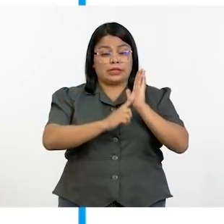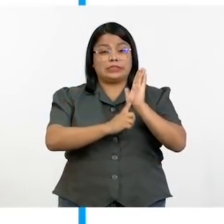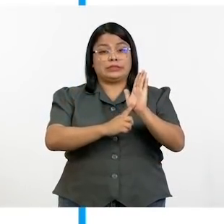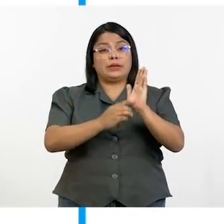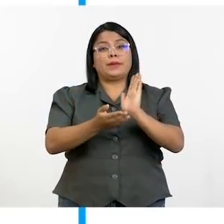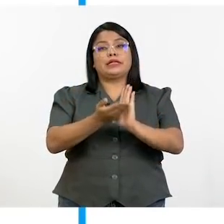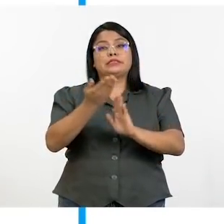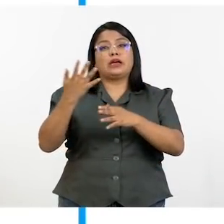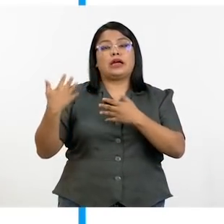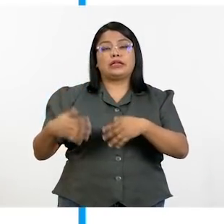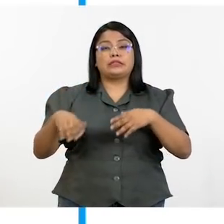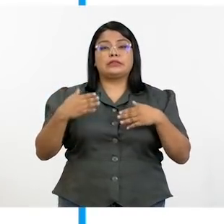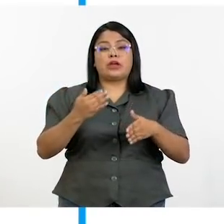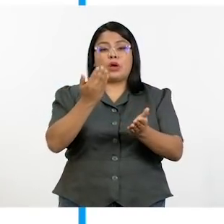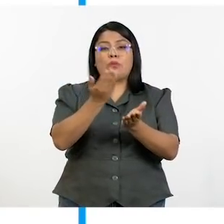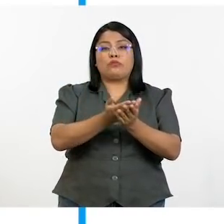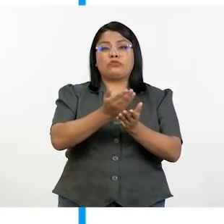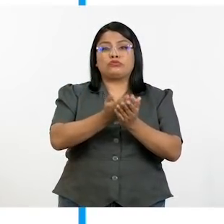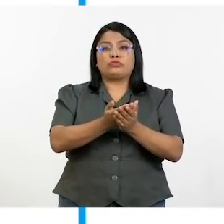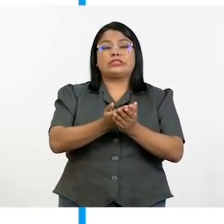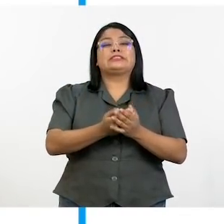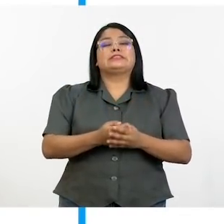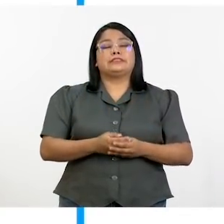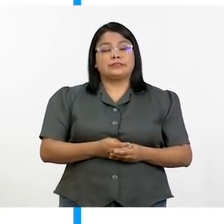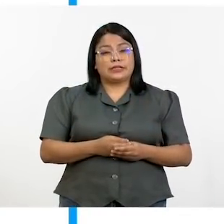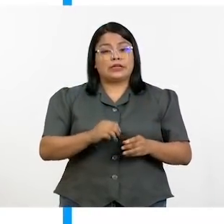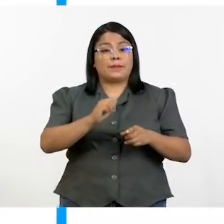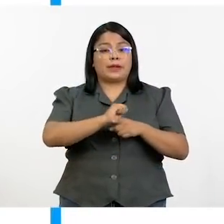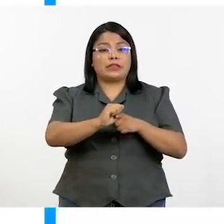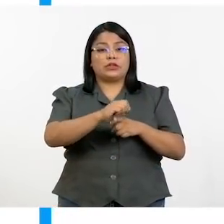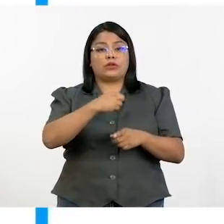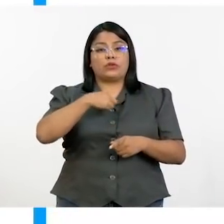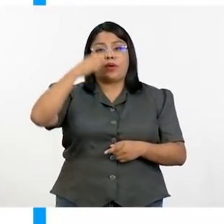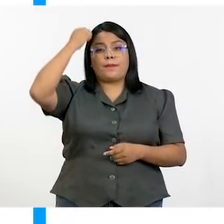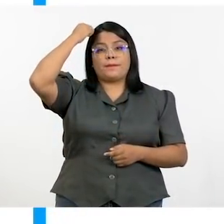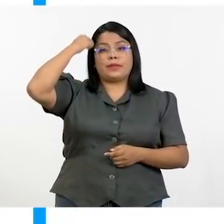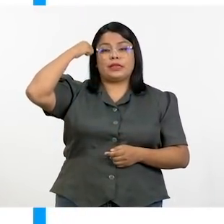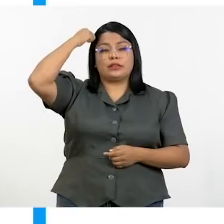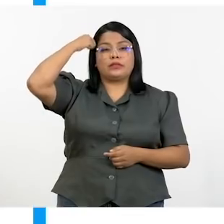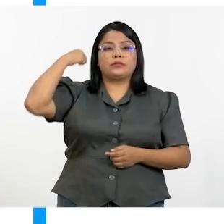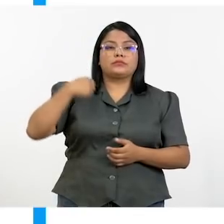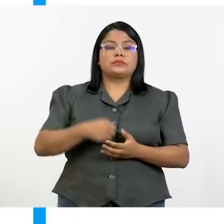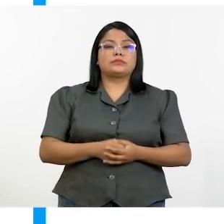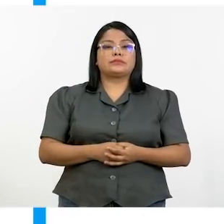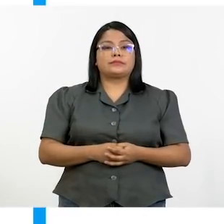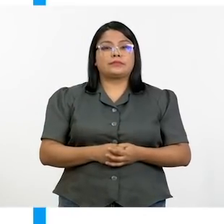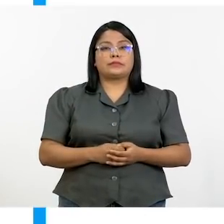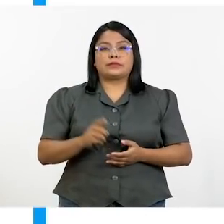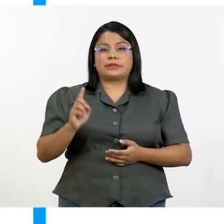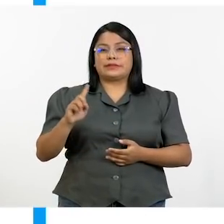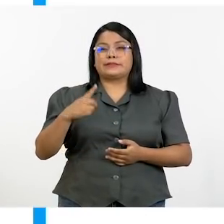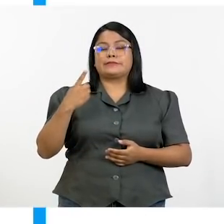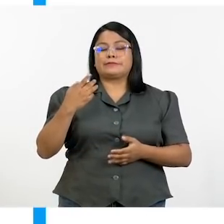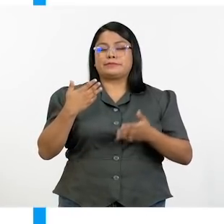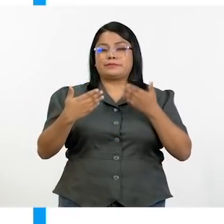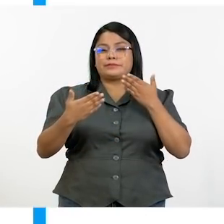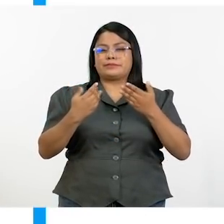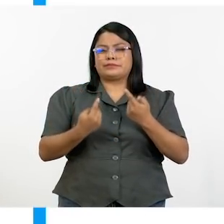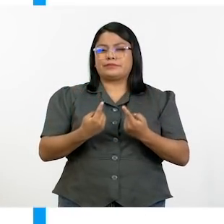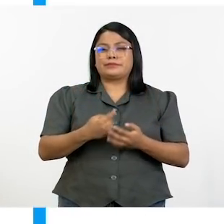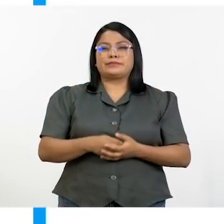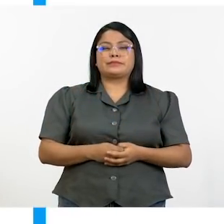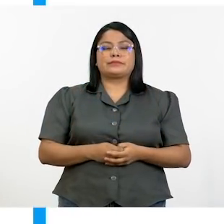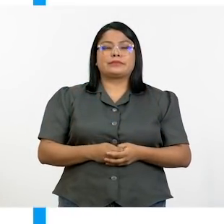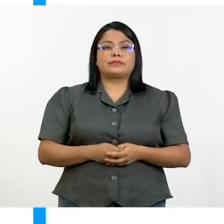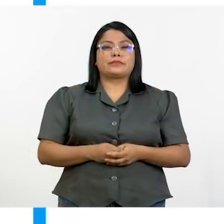el desarrollo de las actividades propuestas en la sección Practico lo aprendido. Por ejemplo, la primera indicación